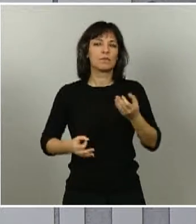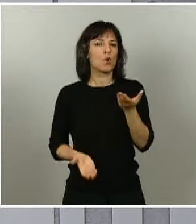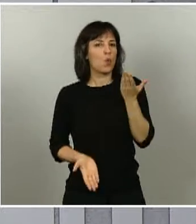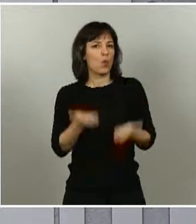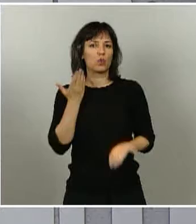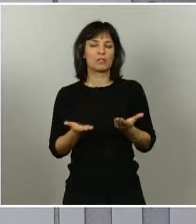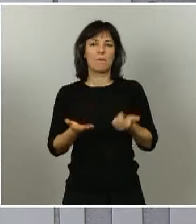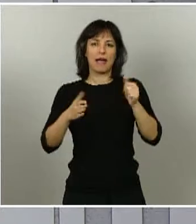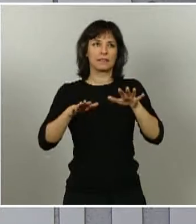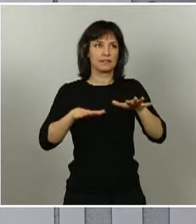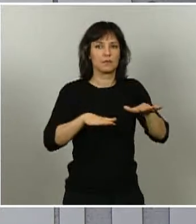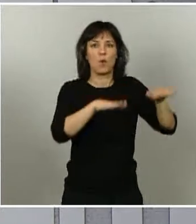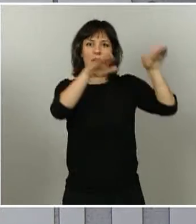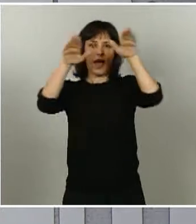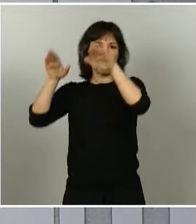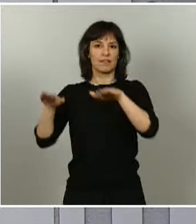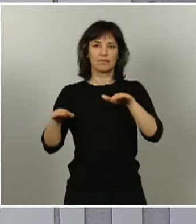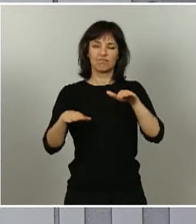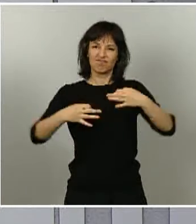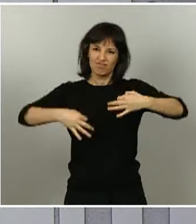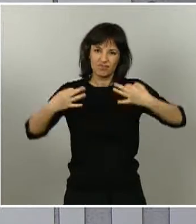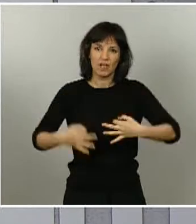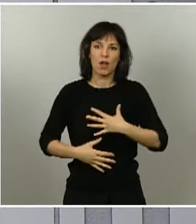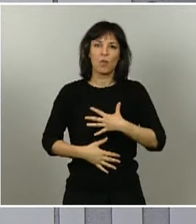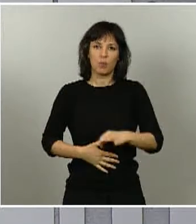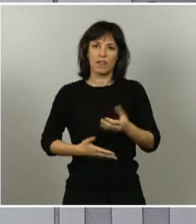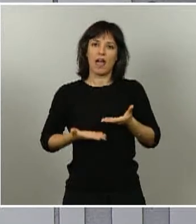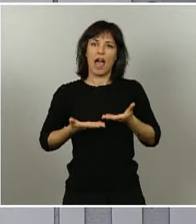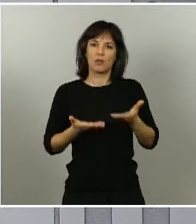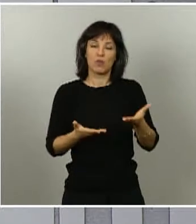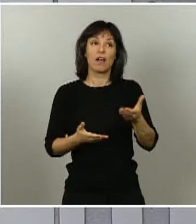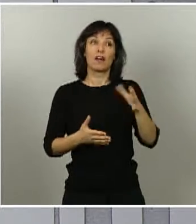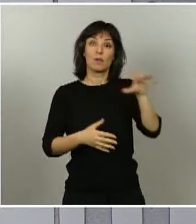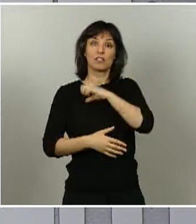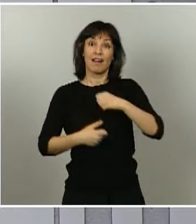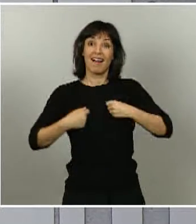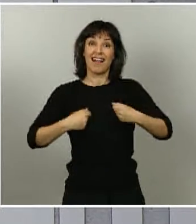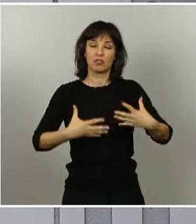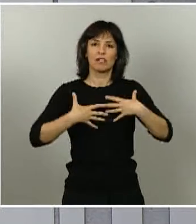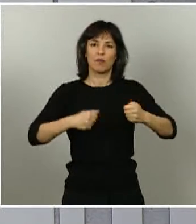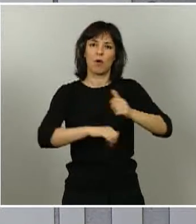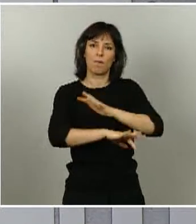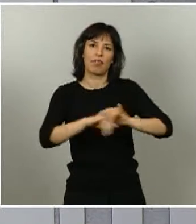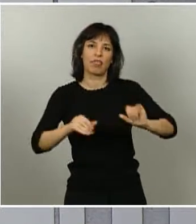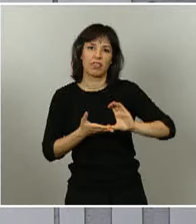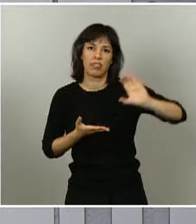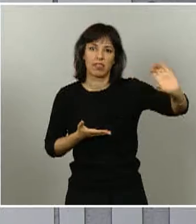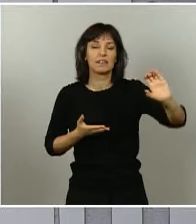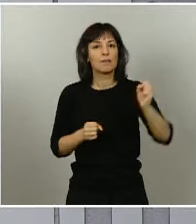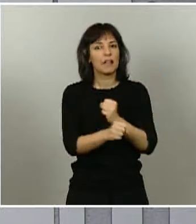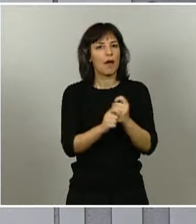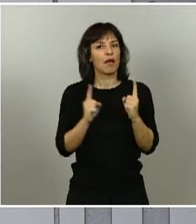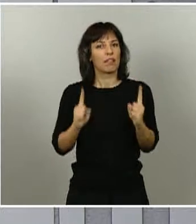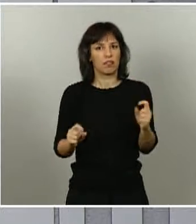para que realmente podamos compensar a las comunidades por el gasto sanitario y también por el trabajo de prevención que han hecho durante todo este tiempo